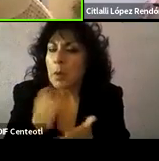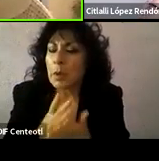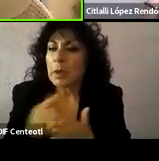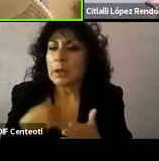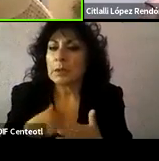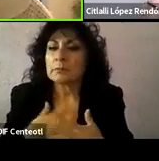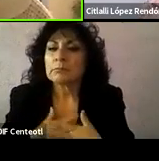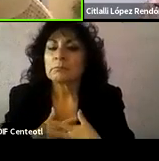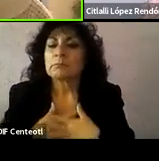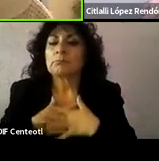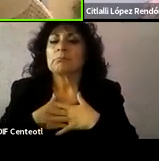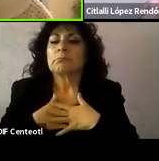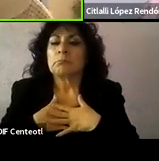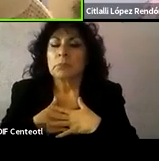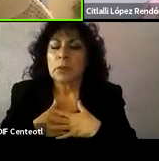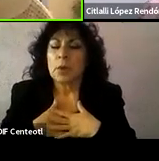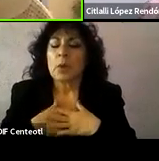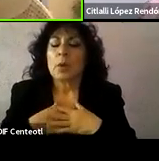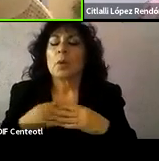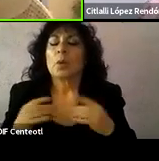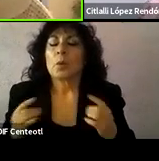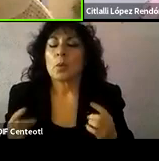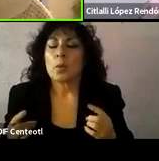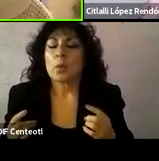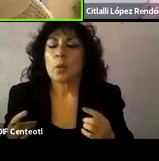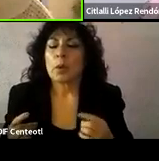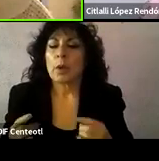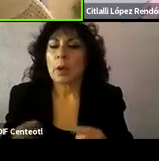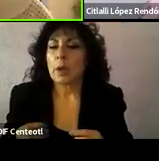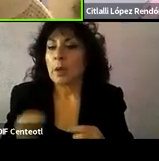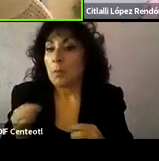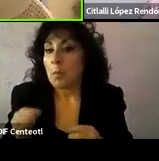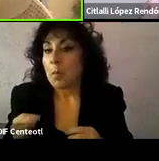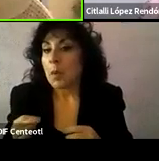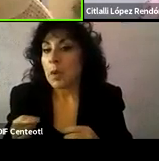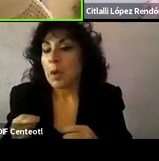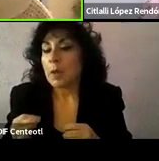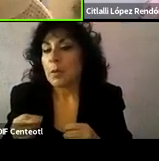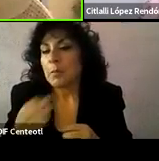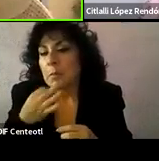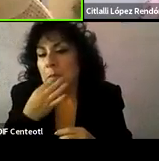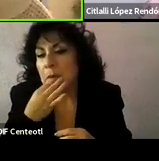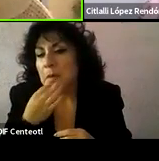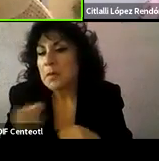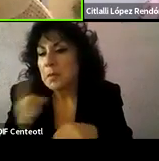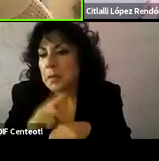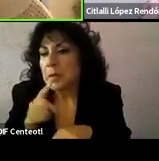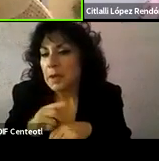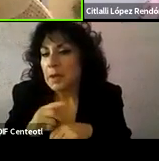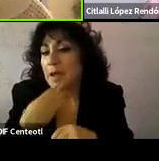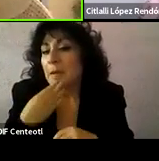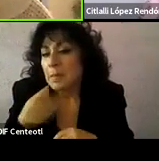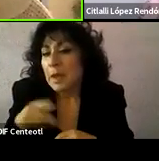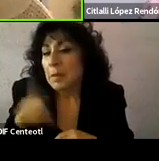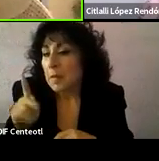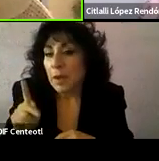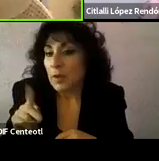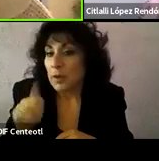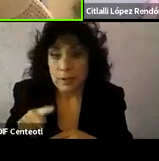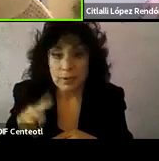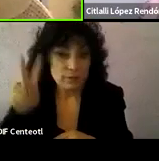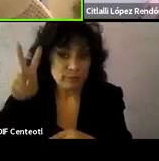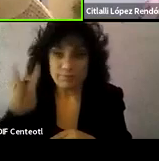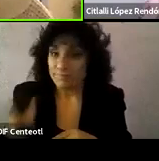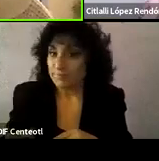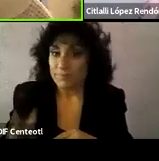minutos de mindfulness al día ya todo va a estar bien, pues sabemos que no es verdad, ¿no? Es como, pues sí, la situación ambiental